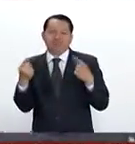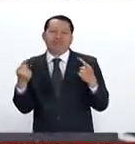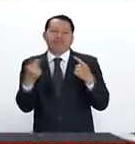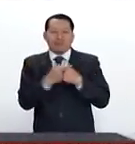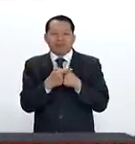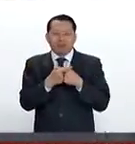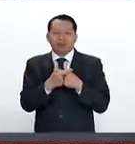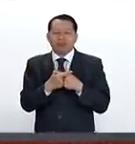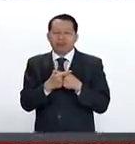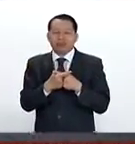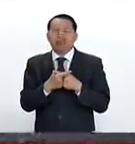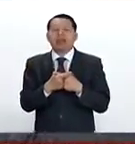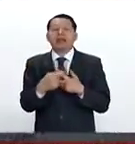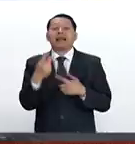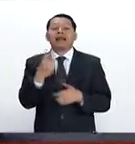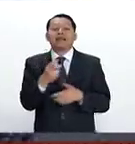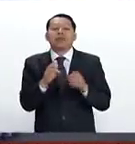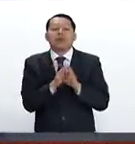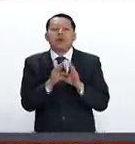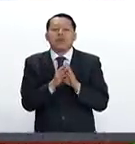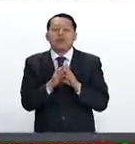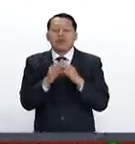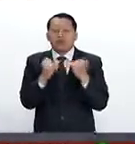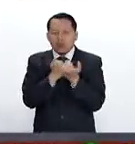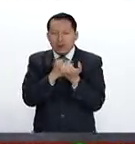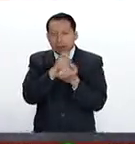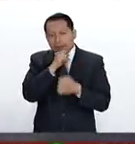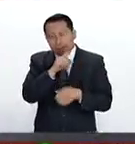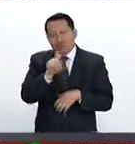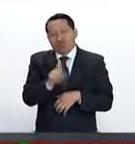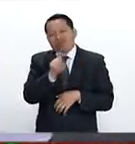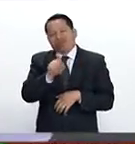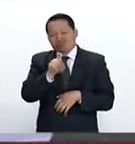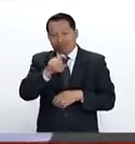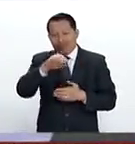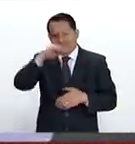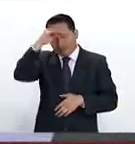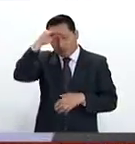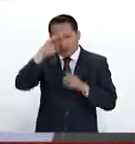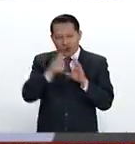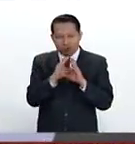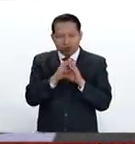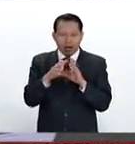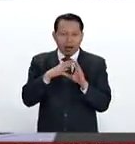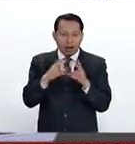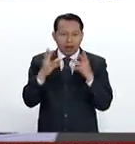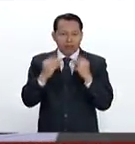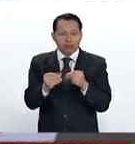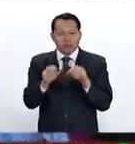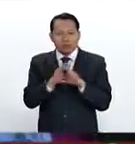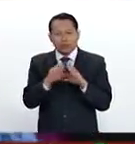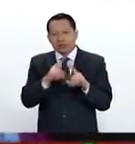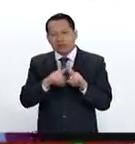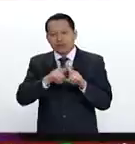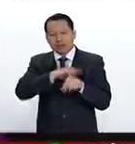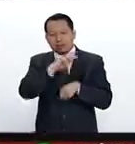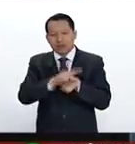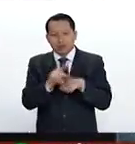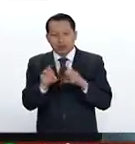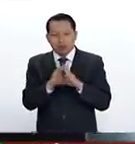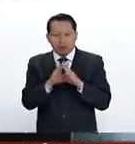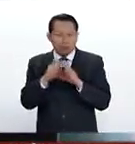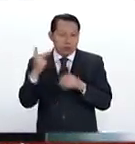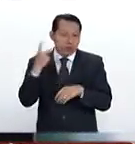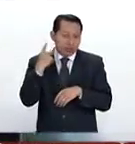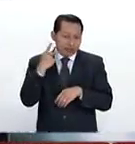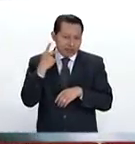Y esto es precisamente lo que da incertidumbre, ¿no?, a muchos de los aliados y países afectados por las políticas